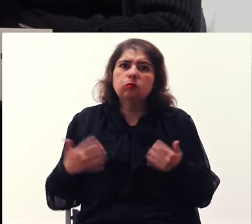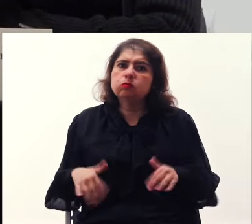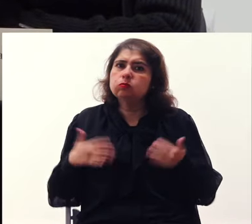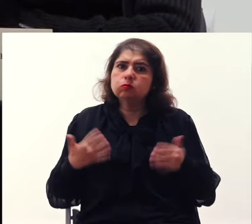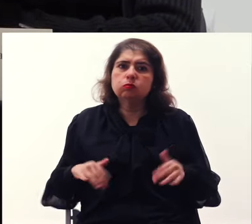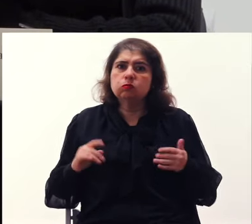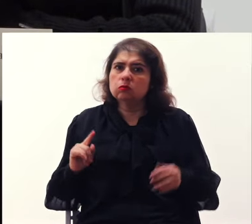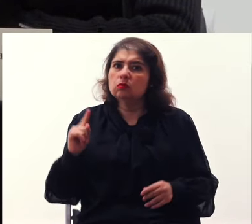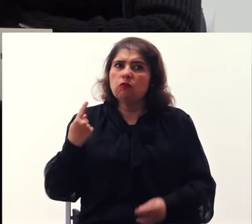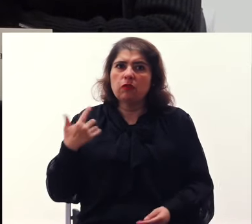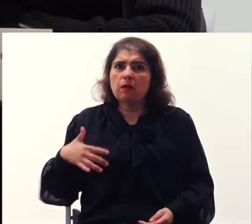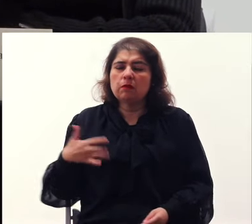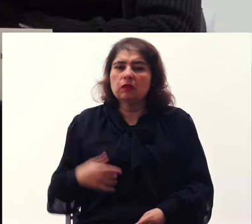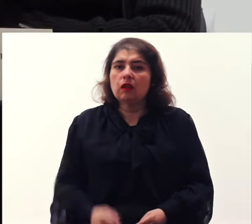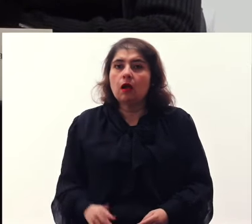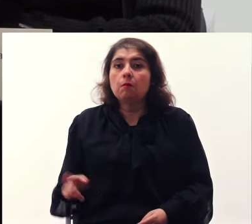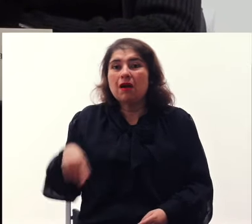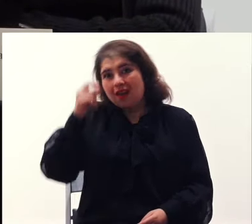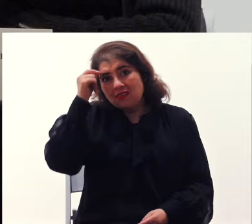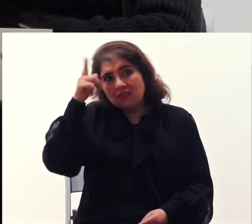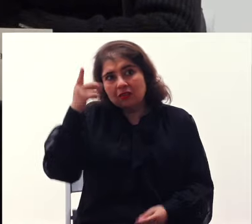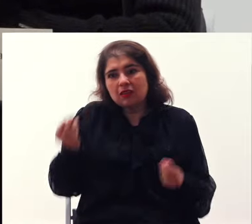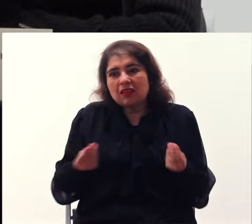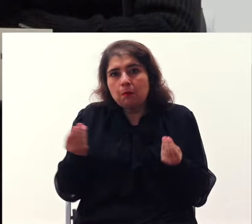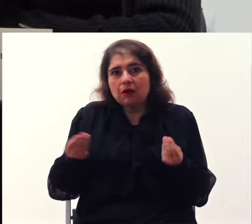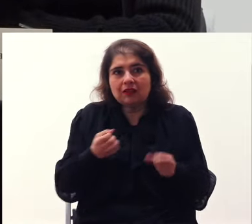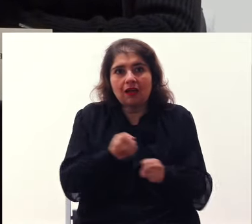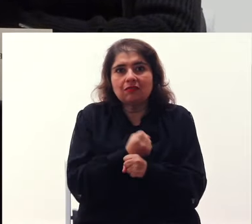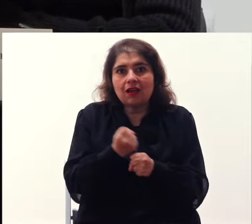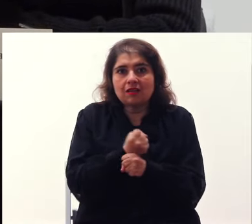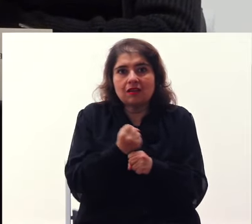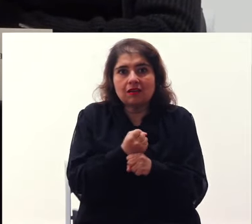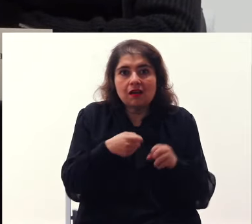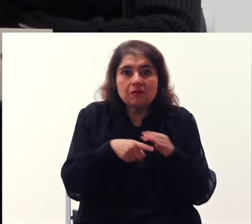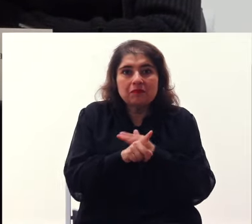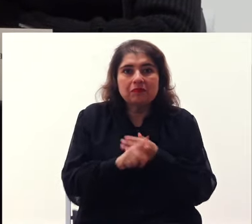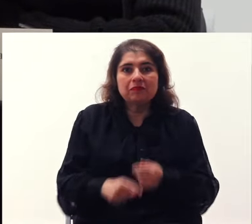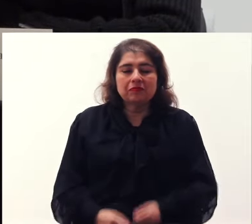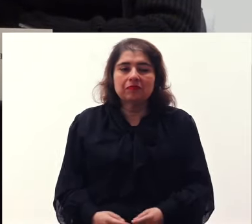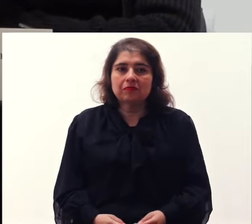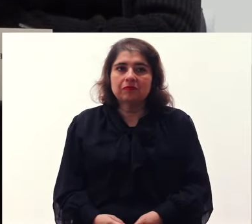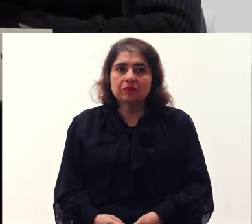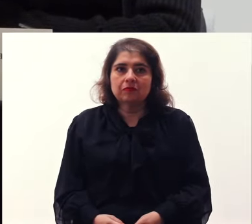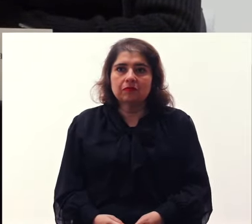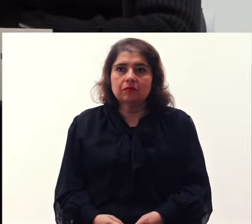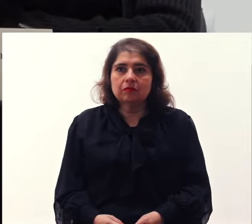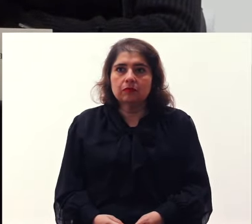fue fundamental para poder comprender qué estaba pasando en su propio taller, digamos.